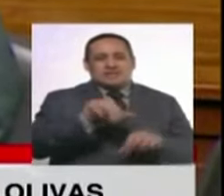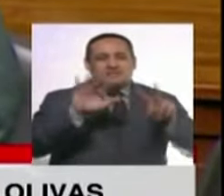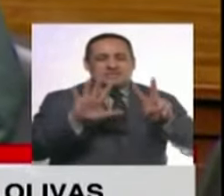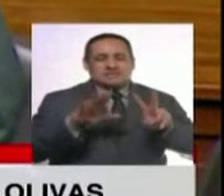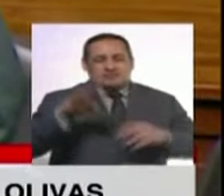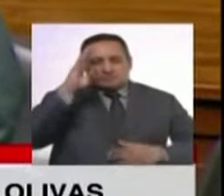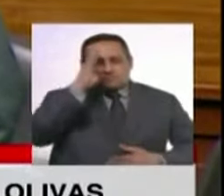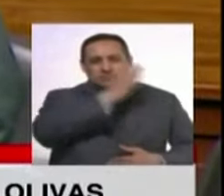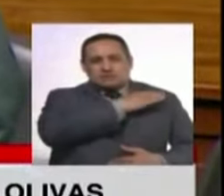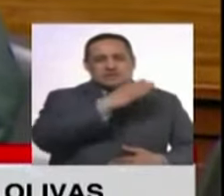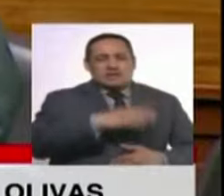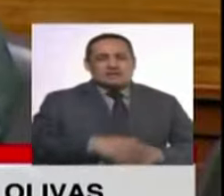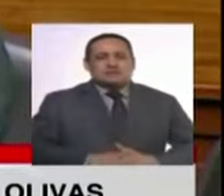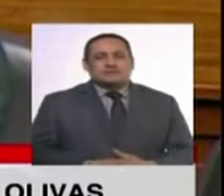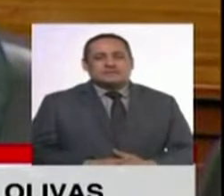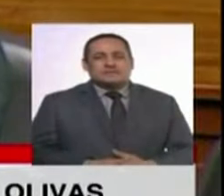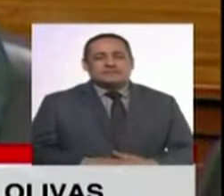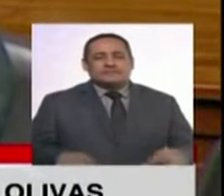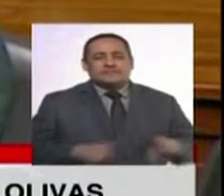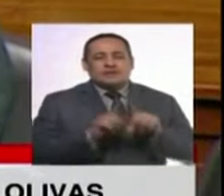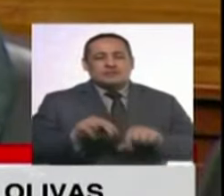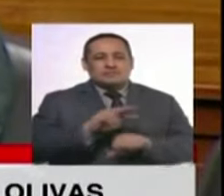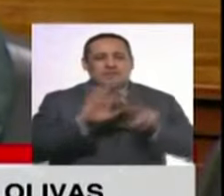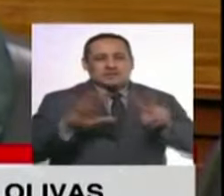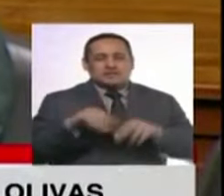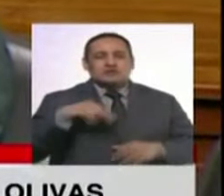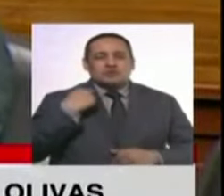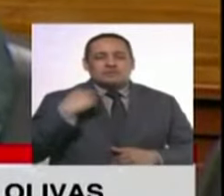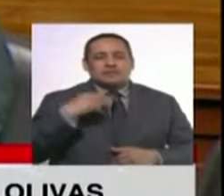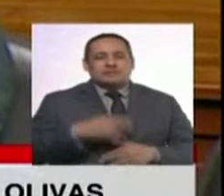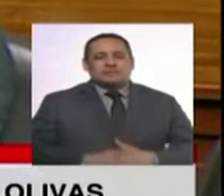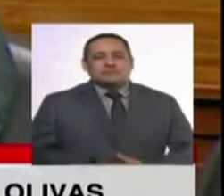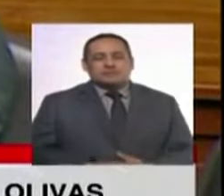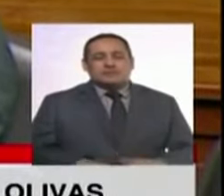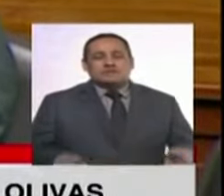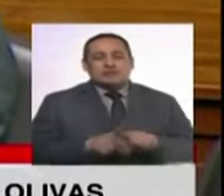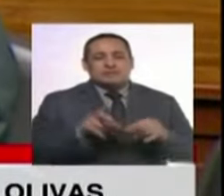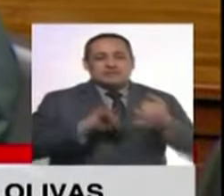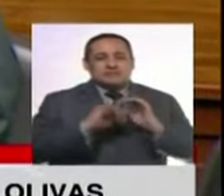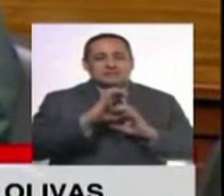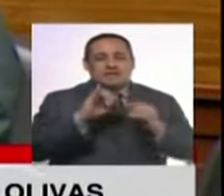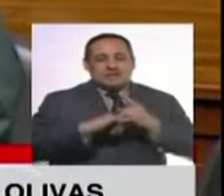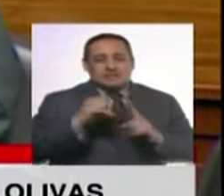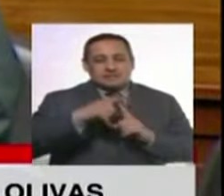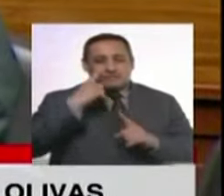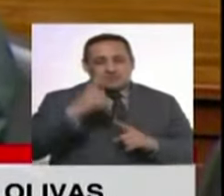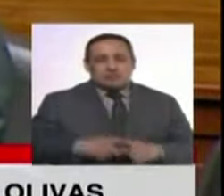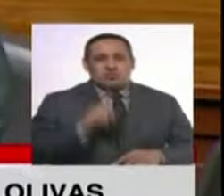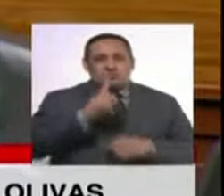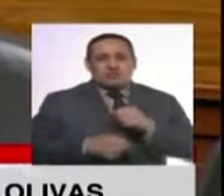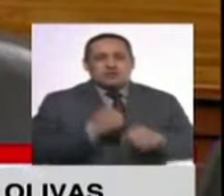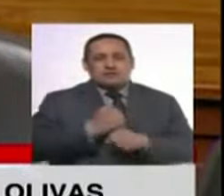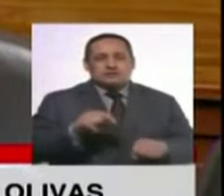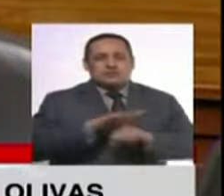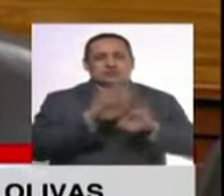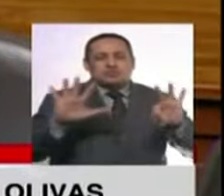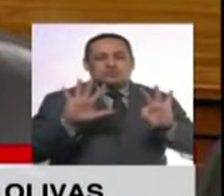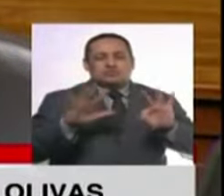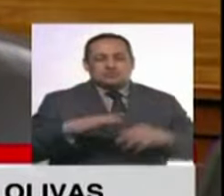generales el 27 de noviembre y sacaste en un solo año 18